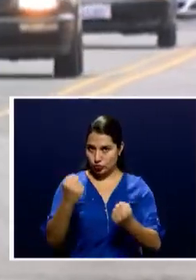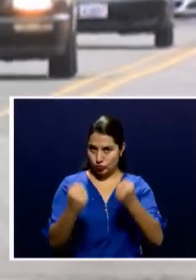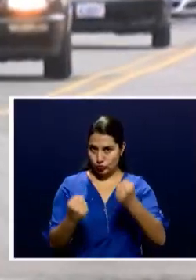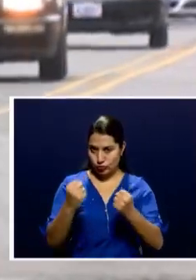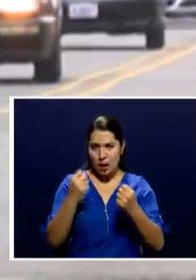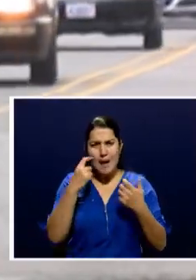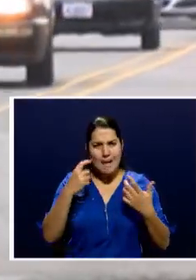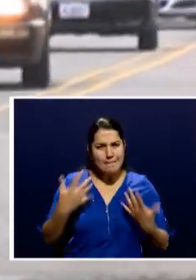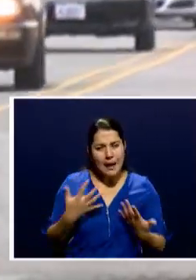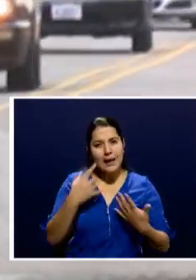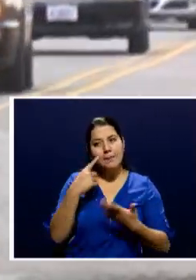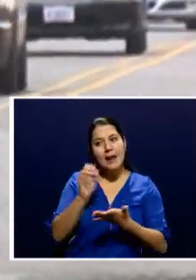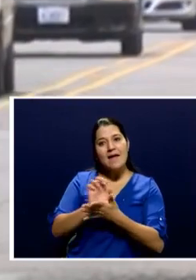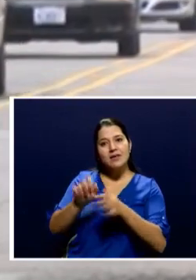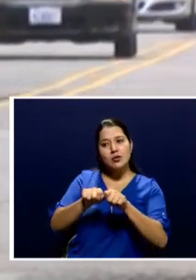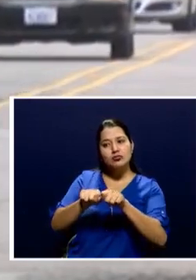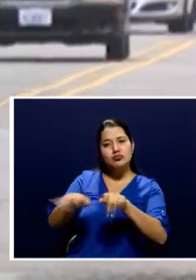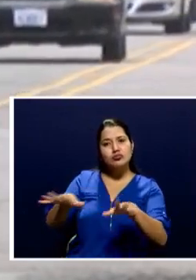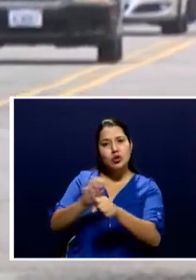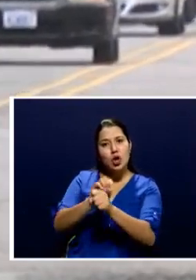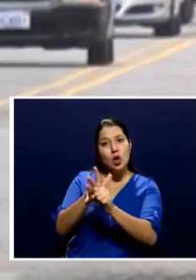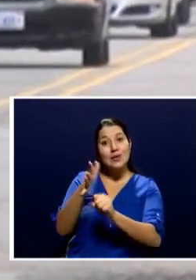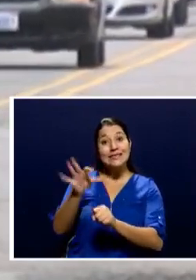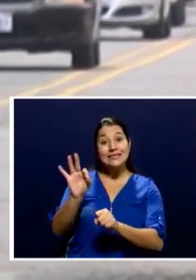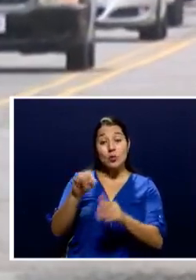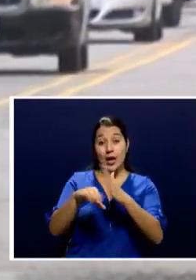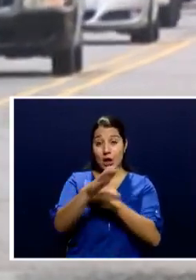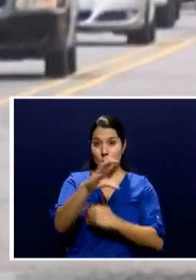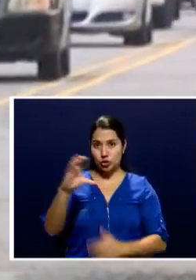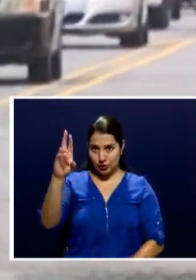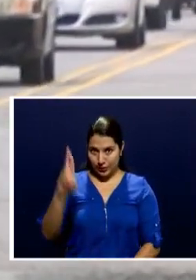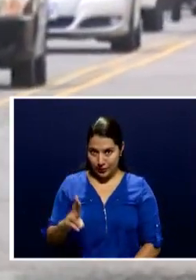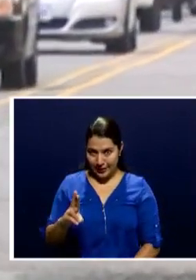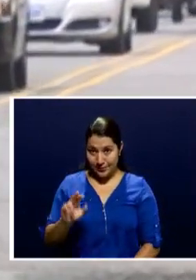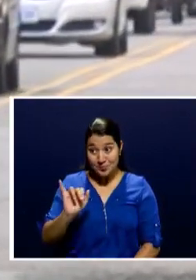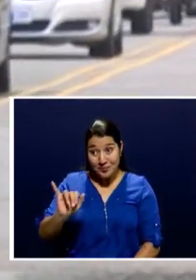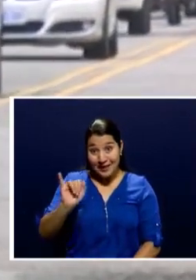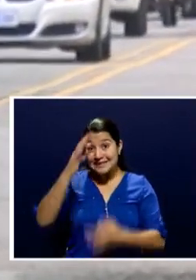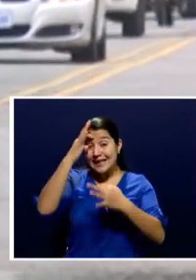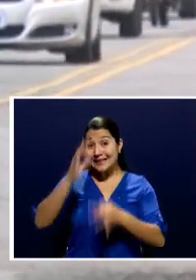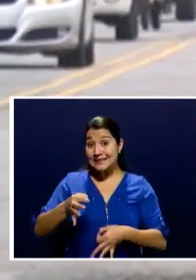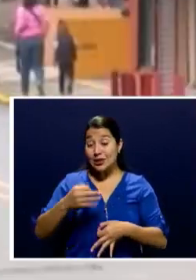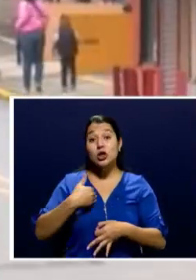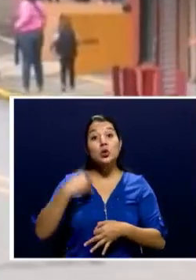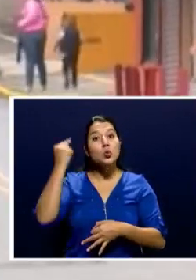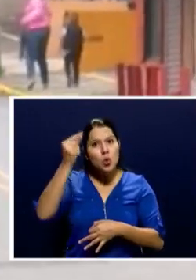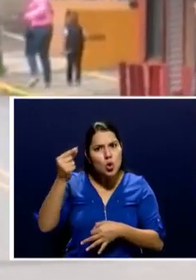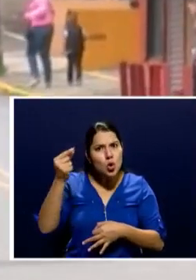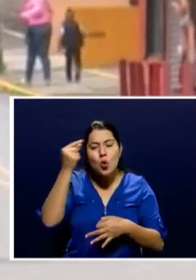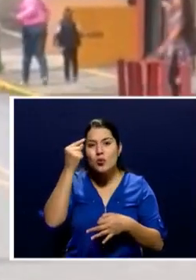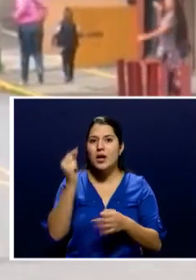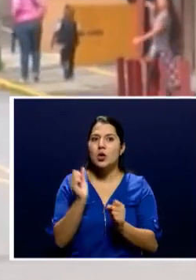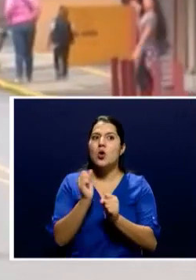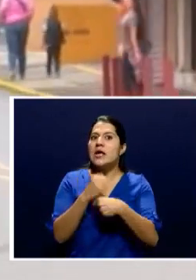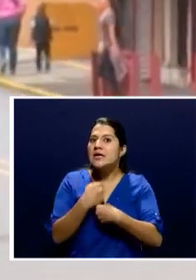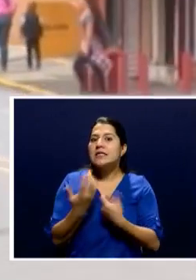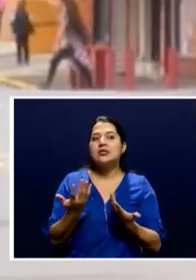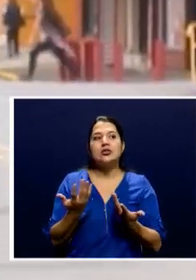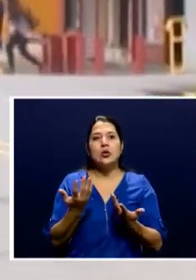mitigar la propagación del COVID-19 en nuestro país. Esta decisión del Poder Ejecutivo ha causado controversia entre algunos